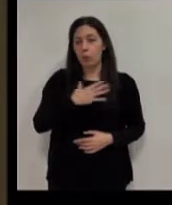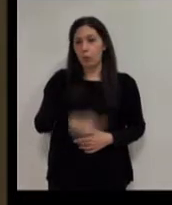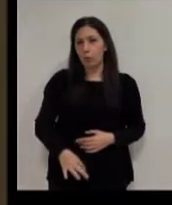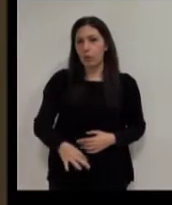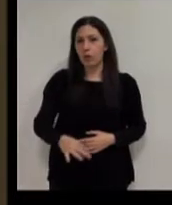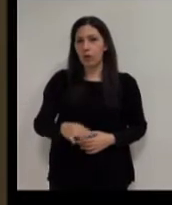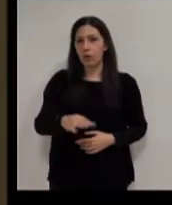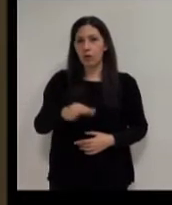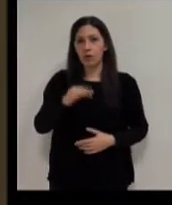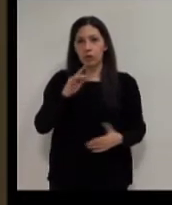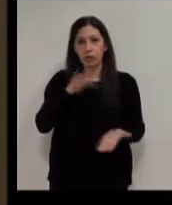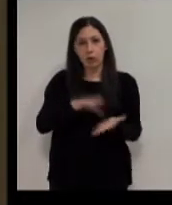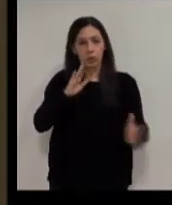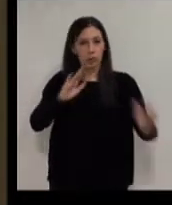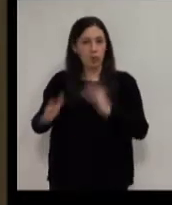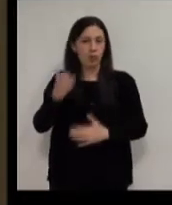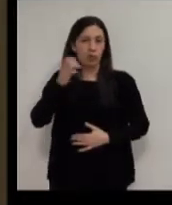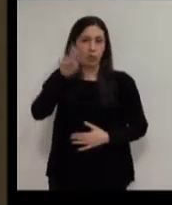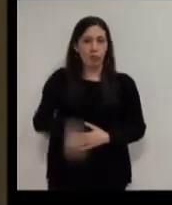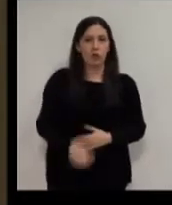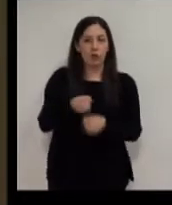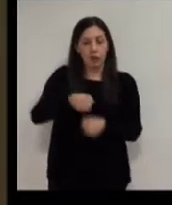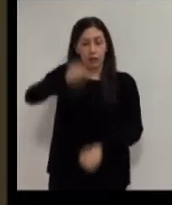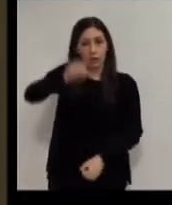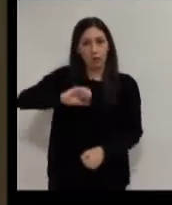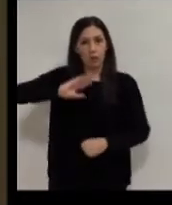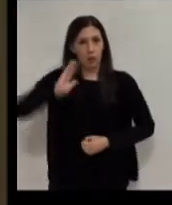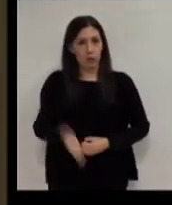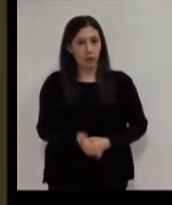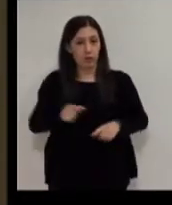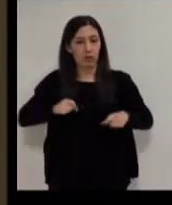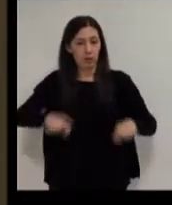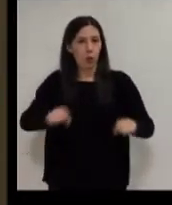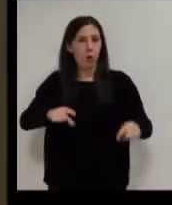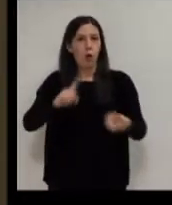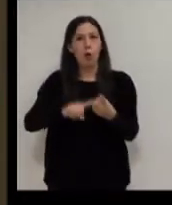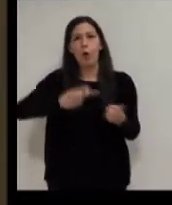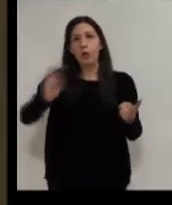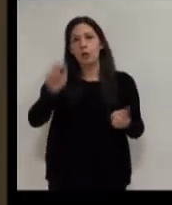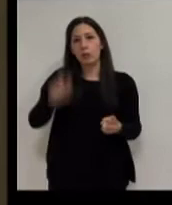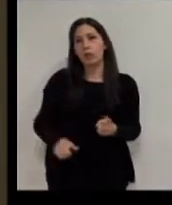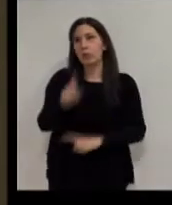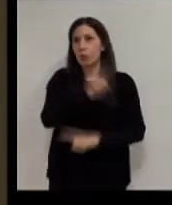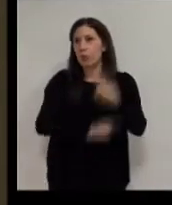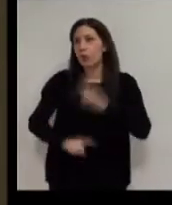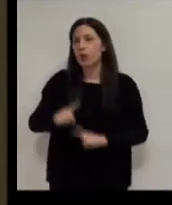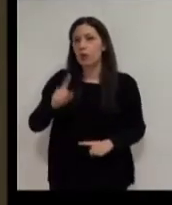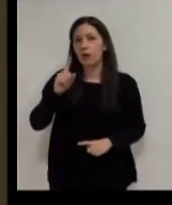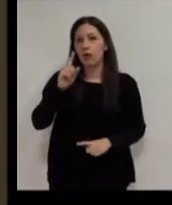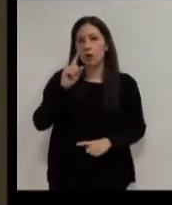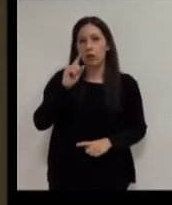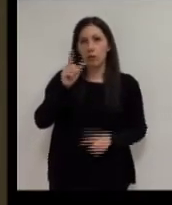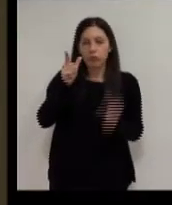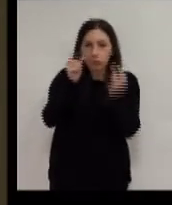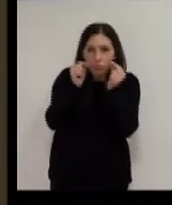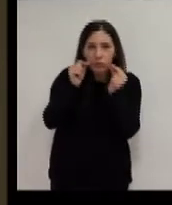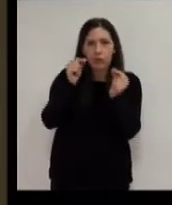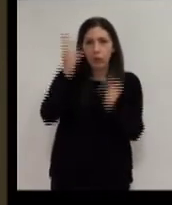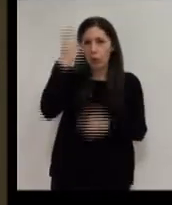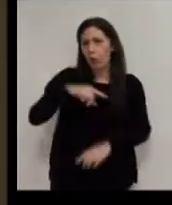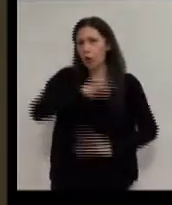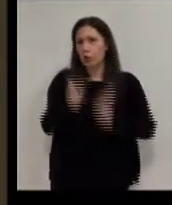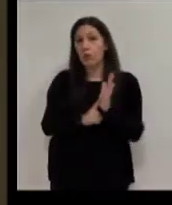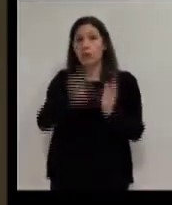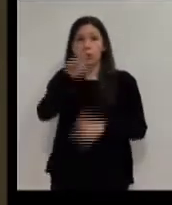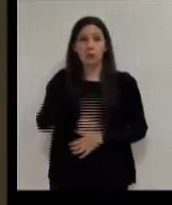se asemejan lo que en un momento dado puede necesitar una persona con una lesión medular, que está en una silla de ruedas, con lo que necesita una persona con un problema visual o